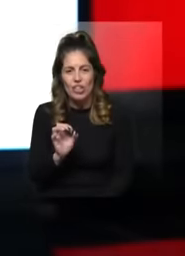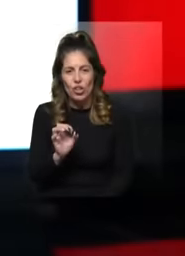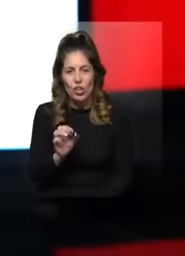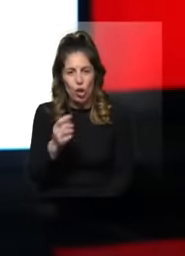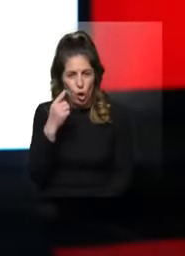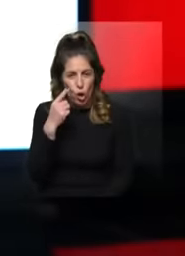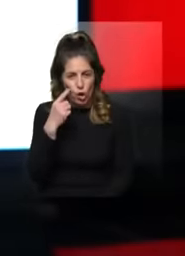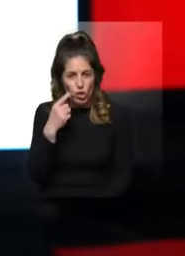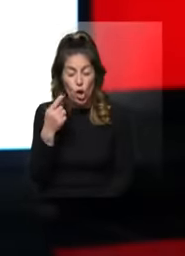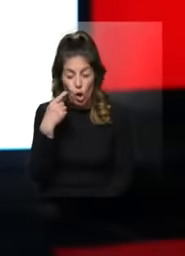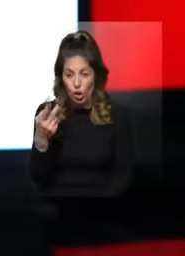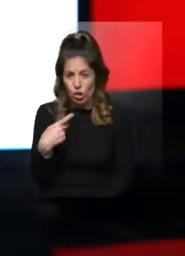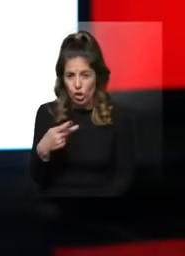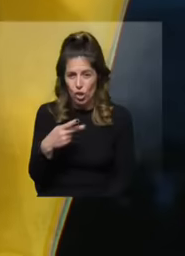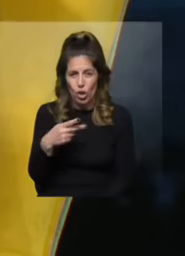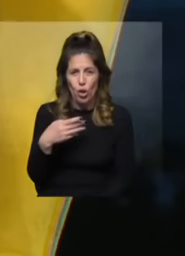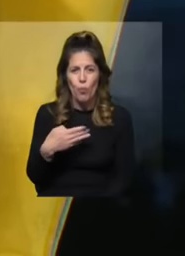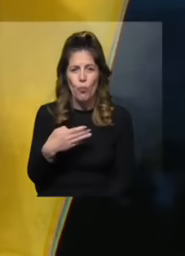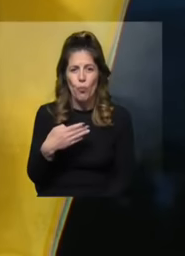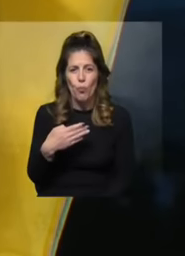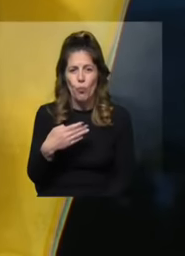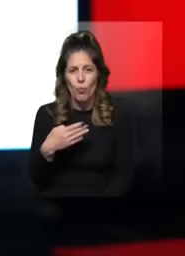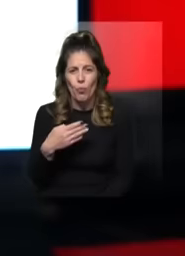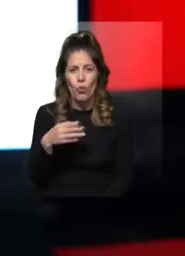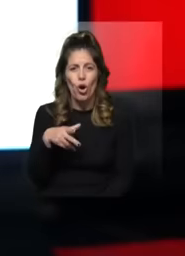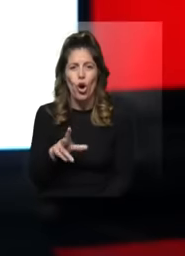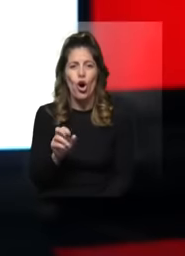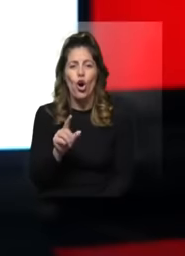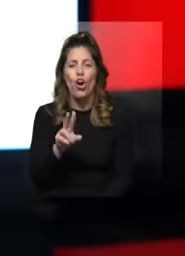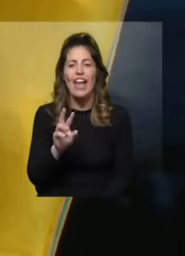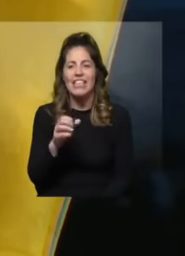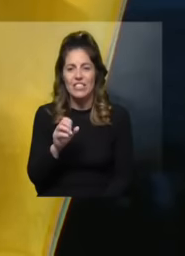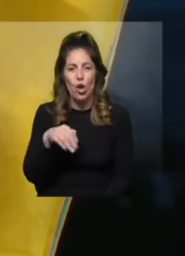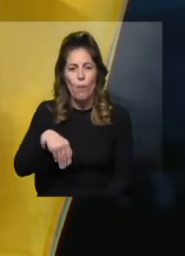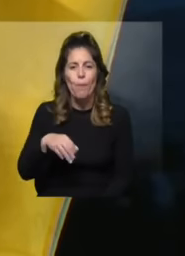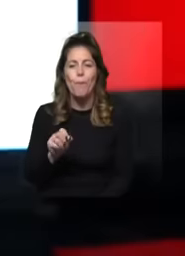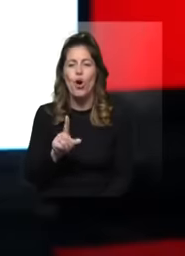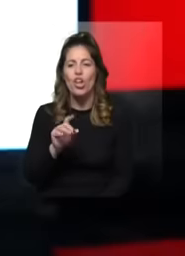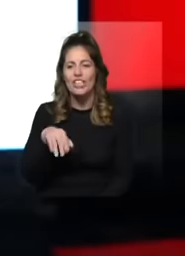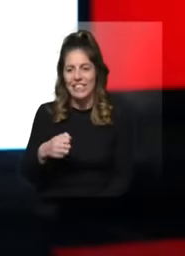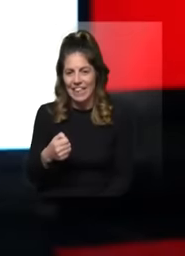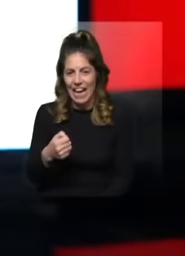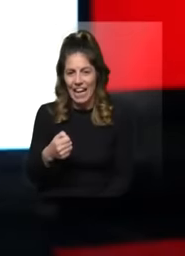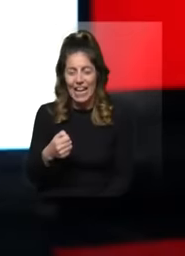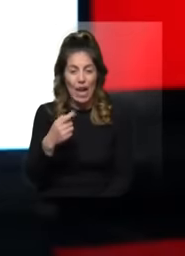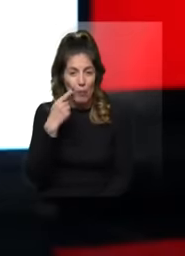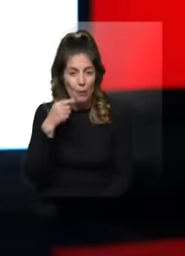Nos conoció. Estamos hablando de Buscaglia. No, Horacio Molina. Ah, Horacio Molina. Es